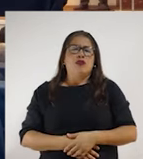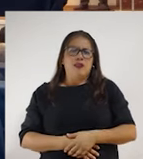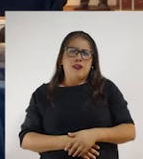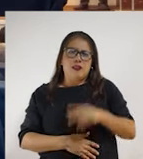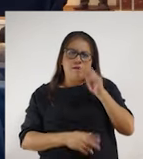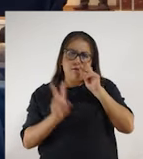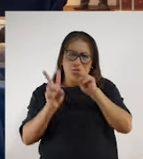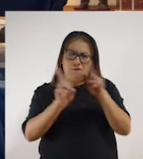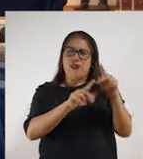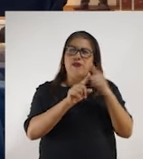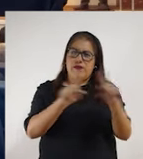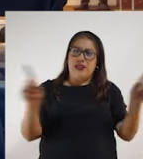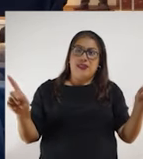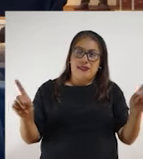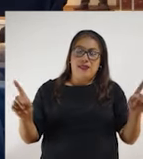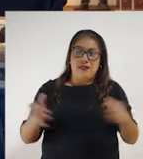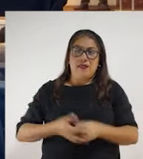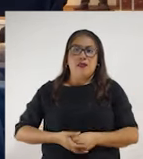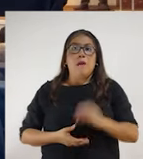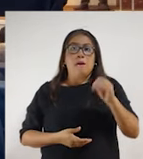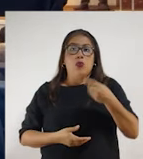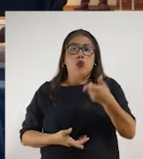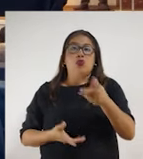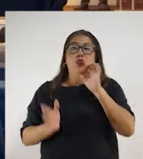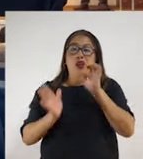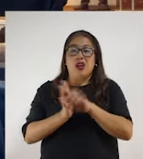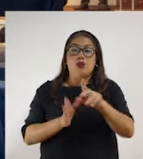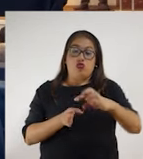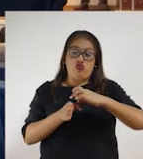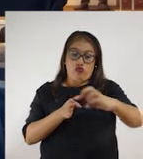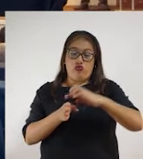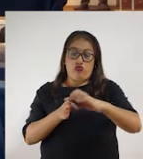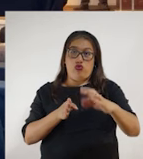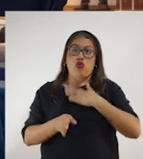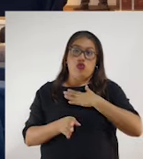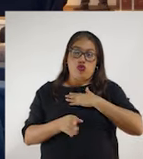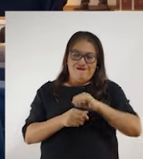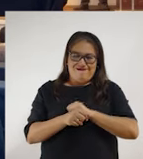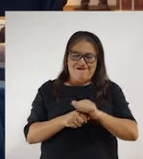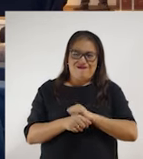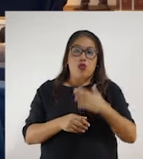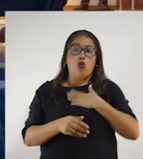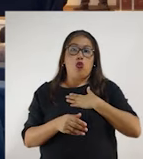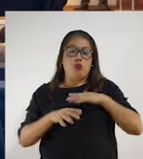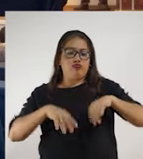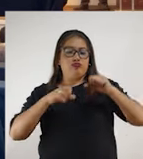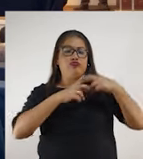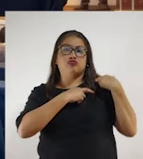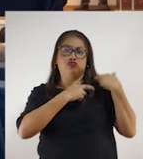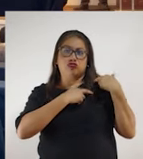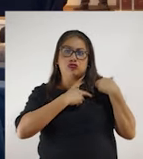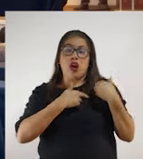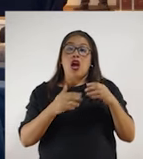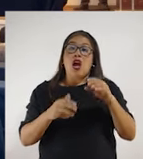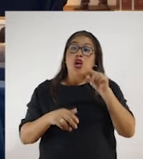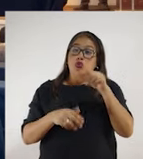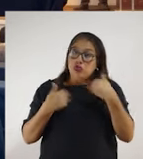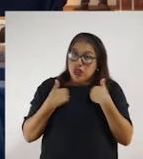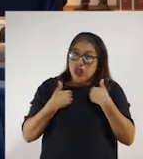pararnos en un paradigma diferente, porque ejercer una profesión o ejercer un cargo público,